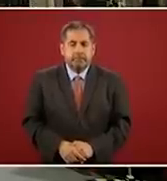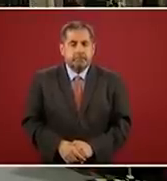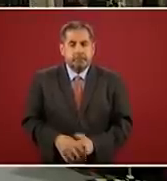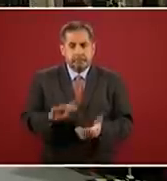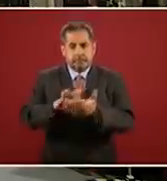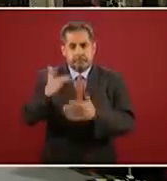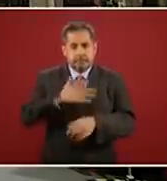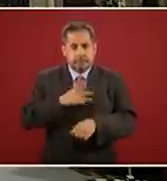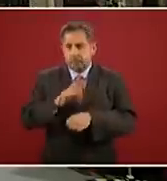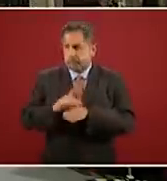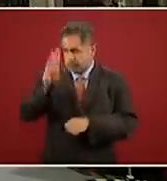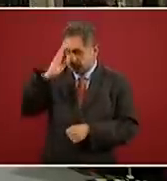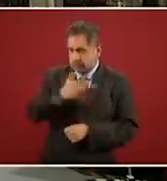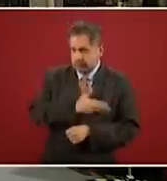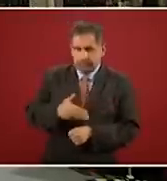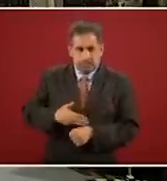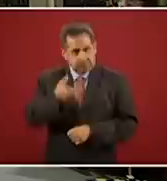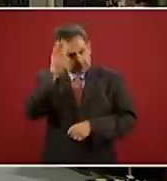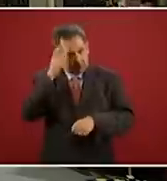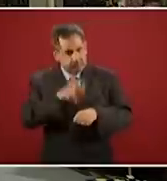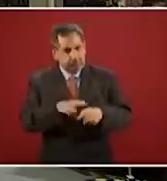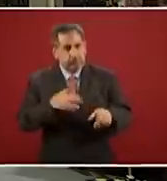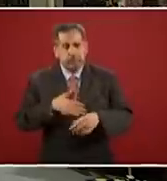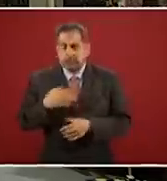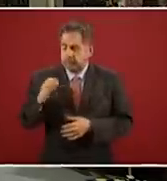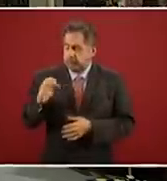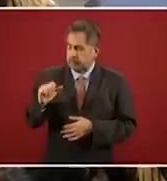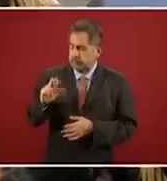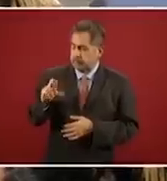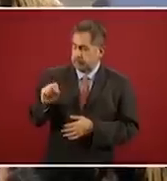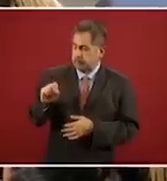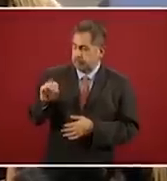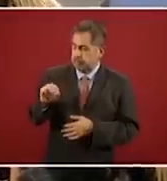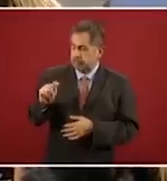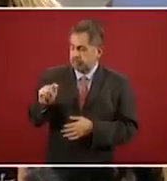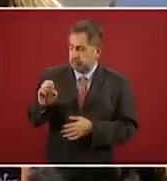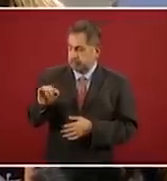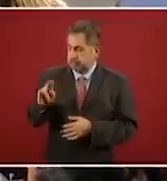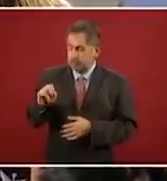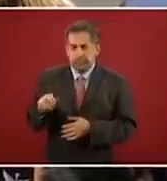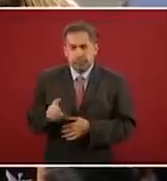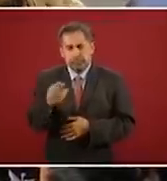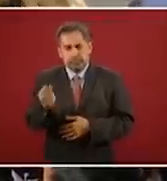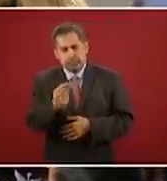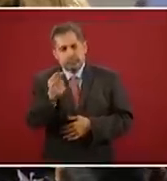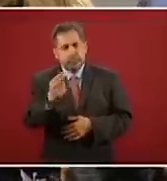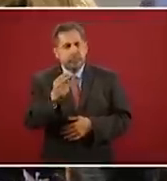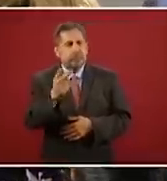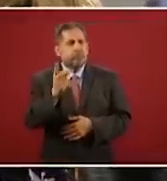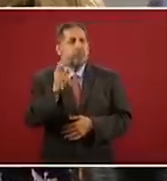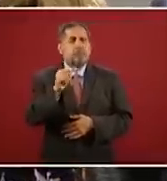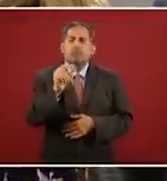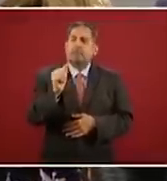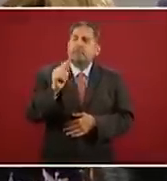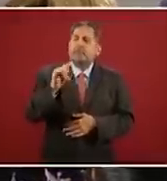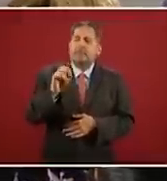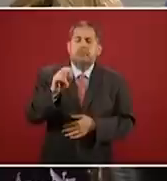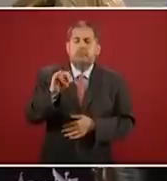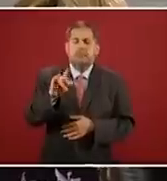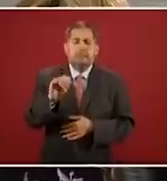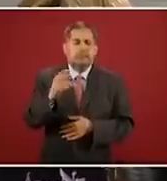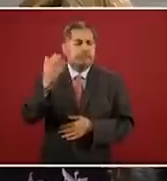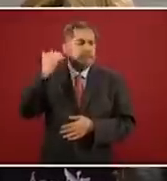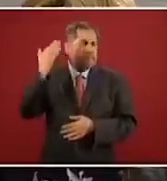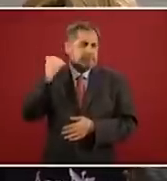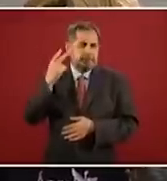Gracias. Buenos días, señor presidente, señor director. Carlos Montesinos de la Hoguera. Usted, Santiago Nieto, hace unos meses